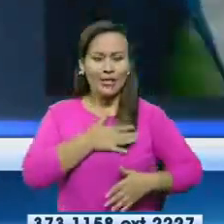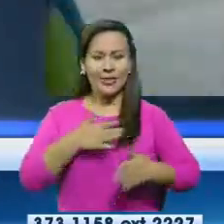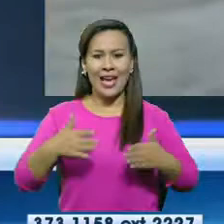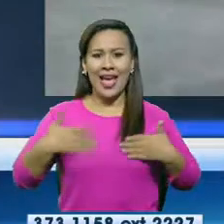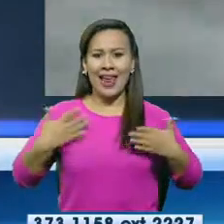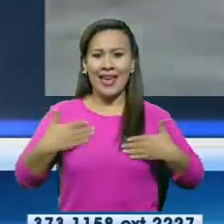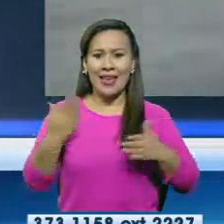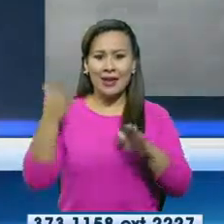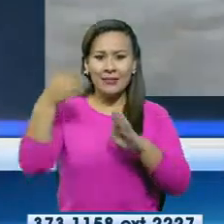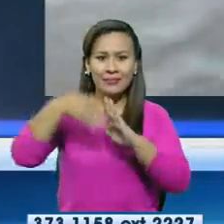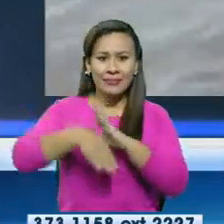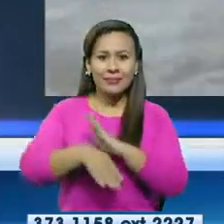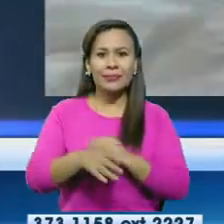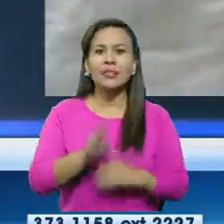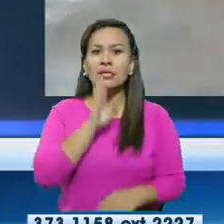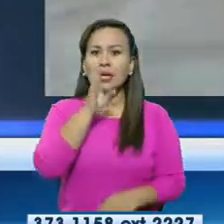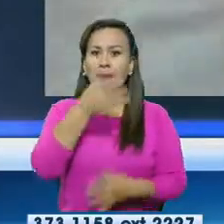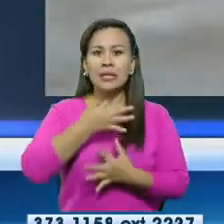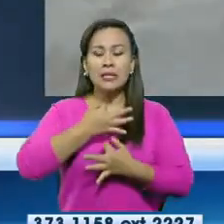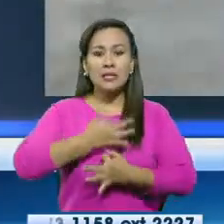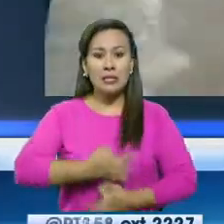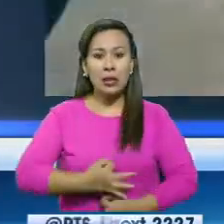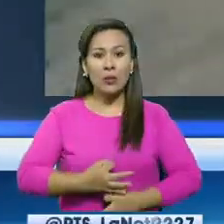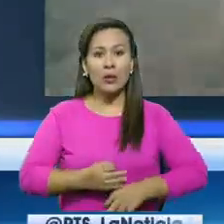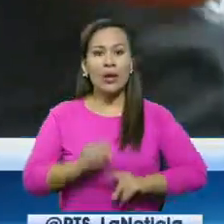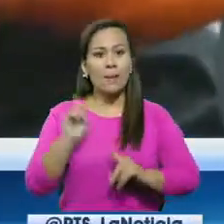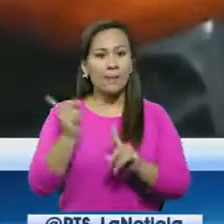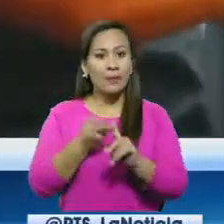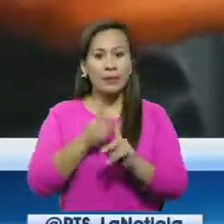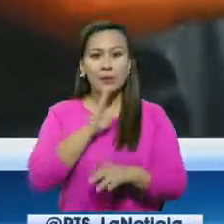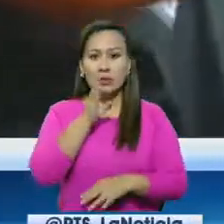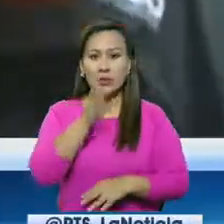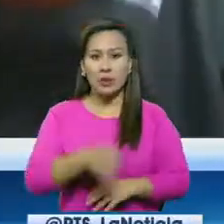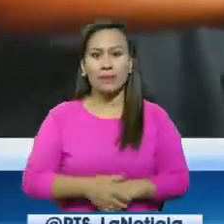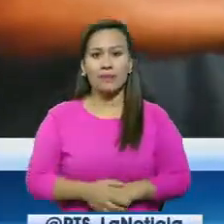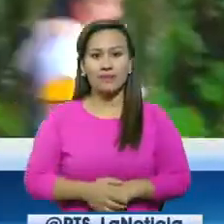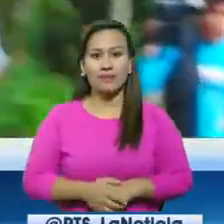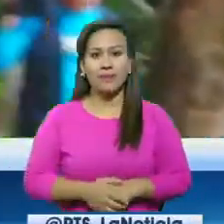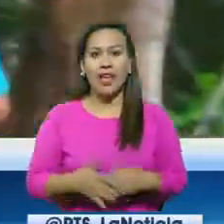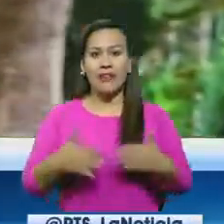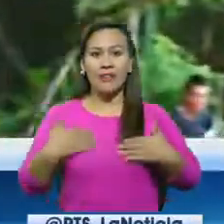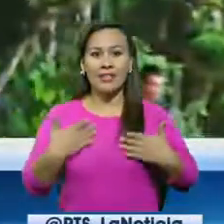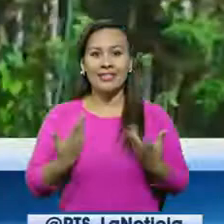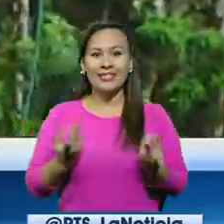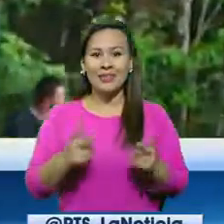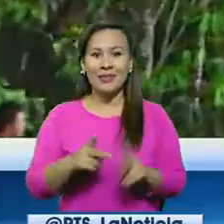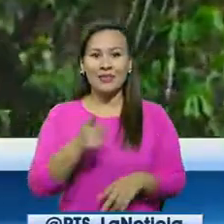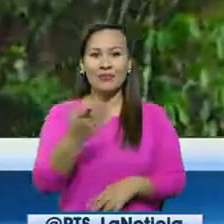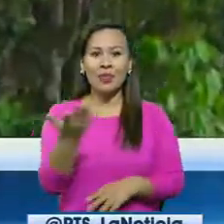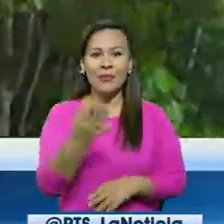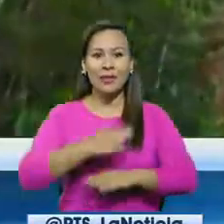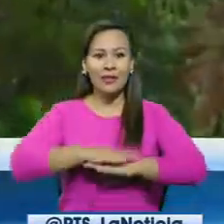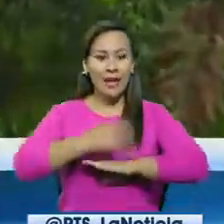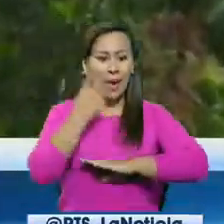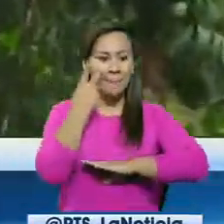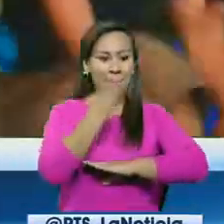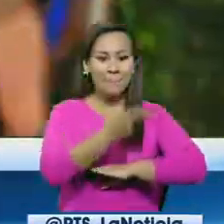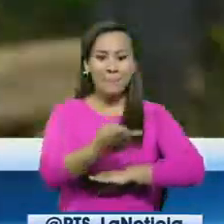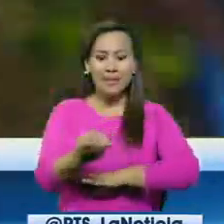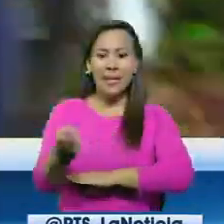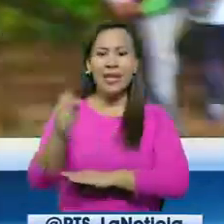hacerlo. Siempre, siempre la seguridad es lo primordial. La adrenalina también llega al máximo desde el mirador de